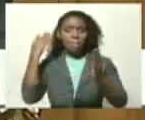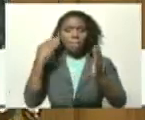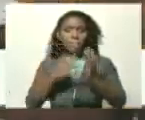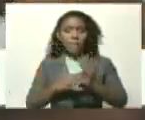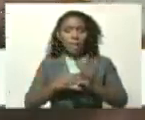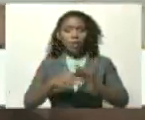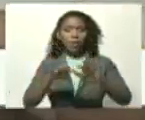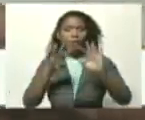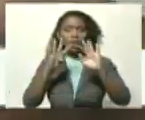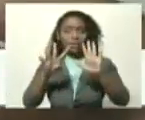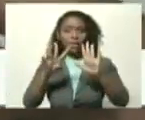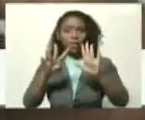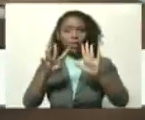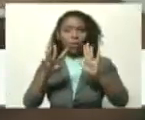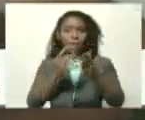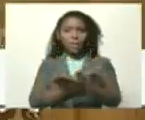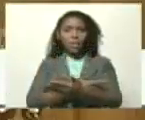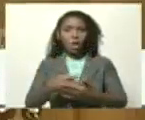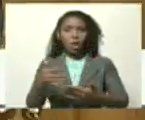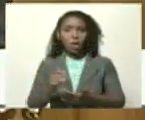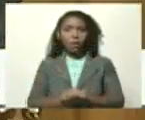1.900 millones,